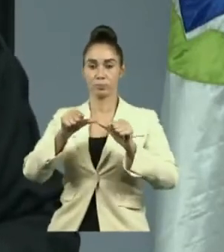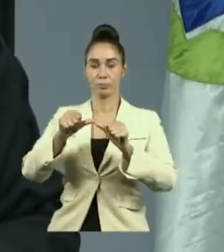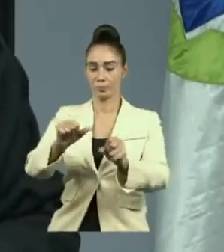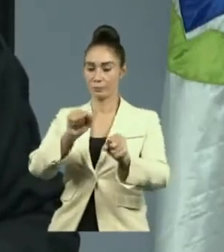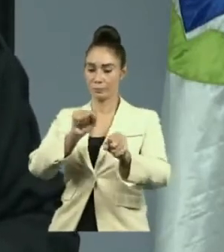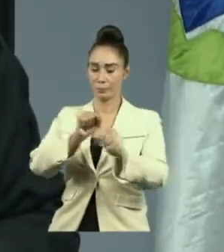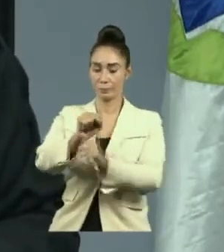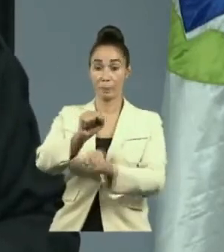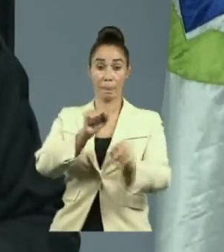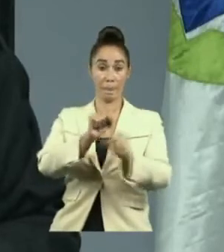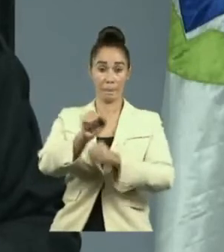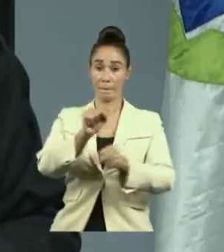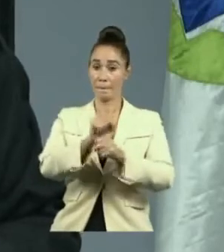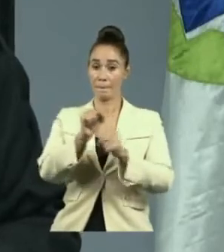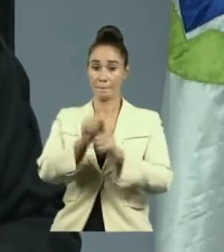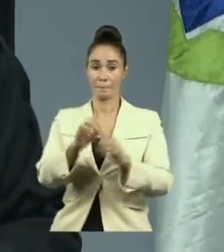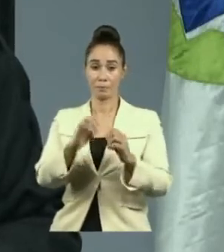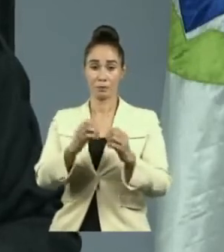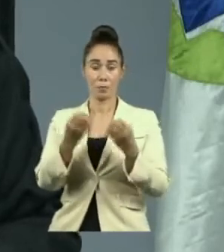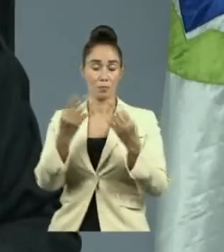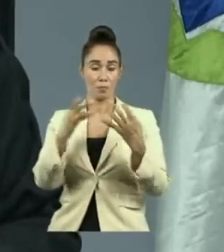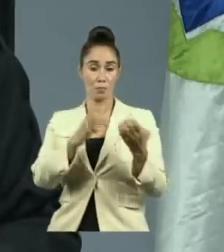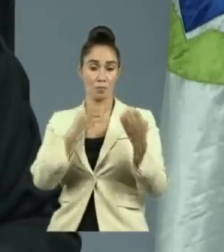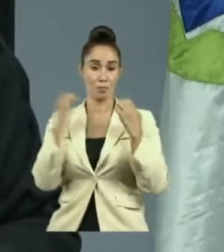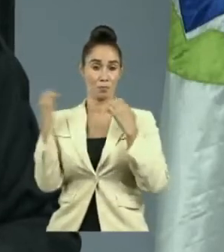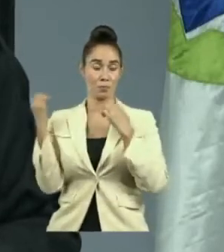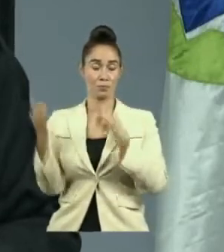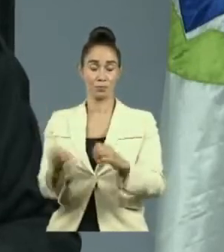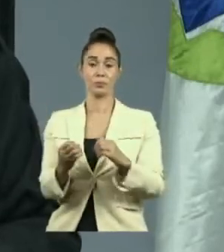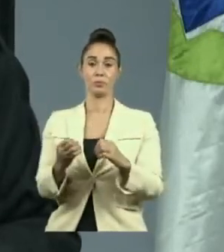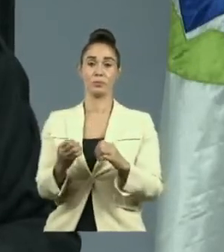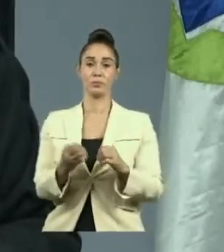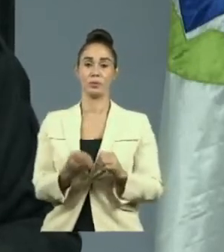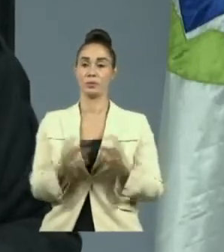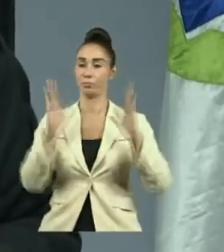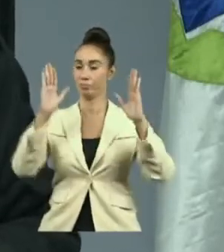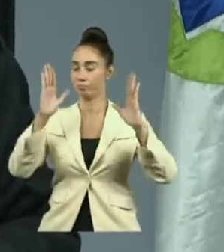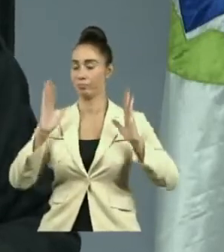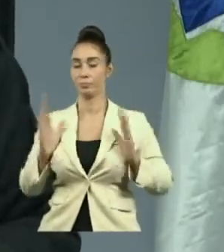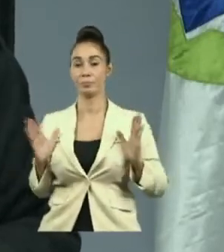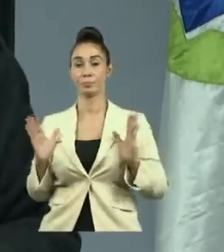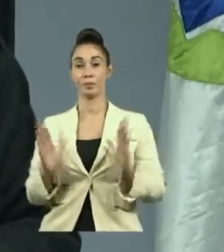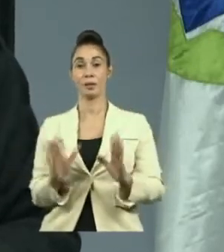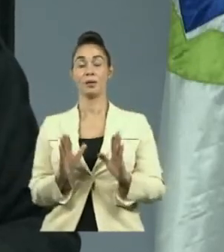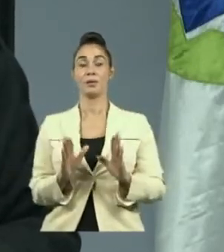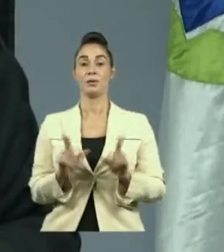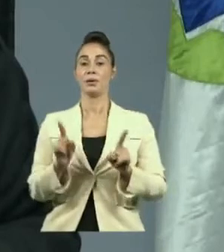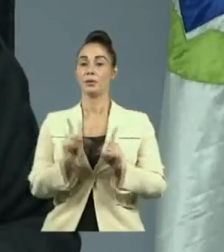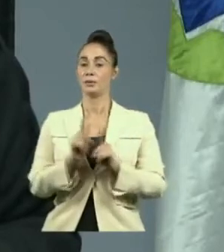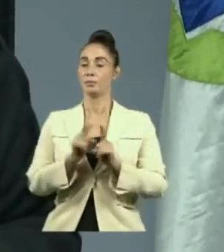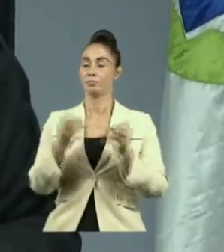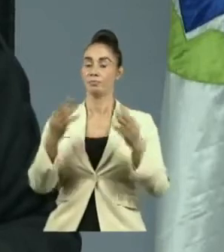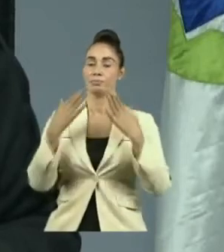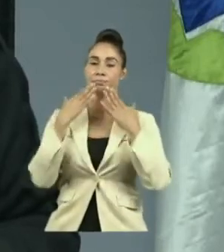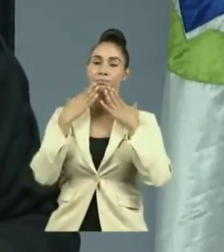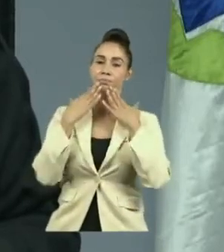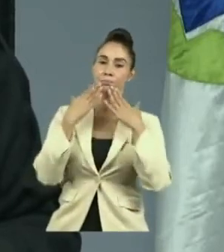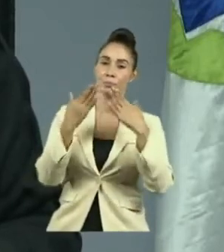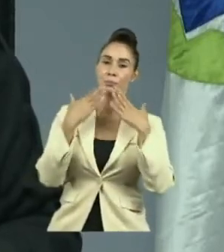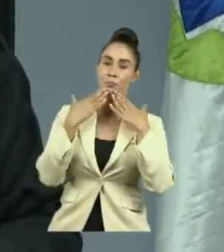de manera permanente haciendo esfuerzos extraordinarios e igualmente expresar